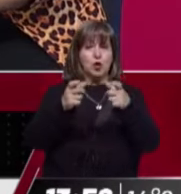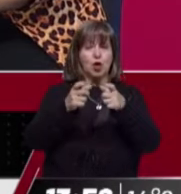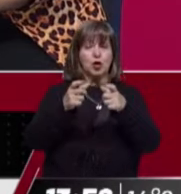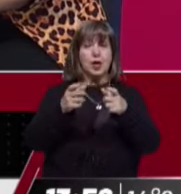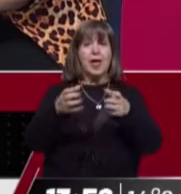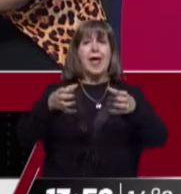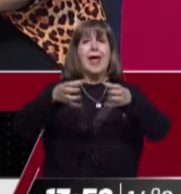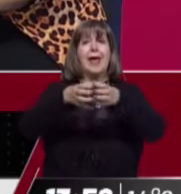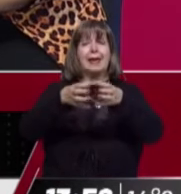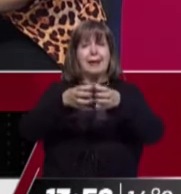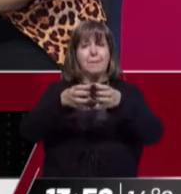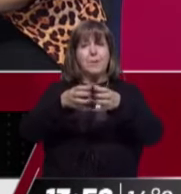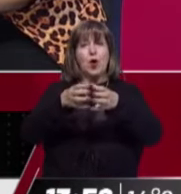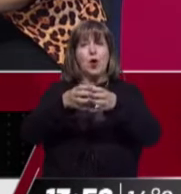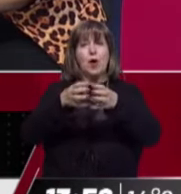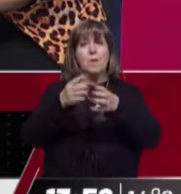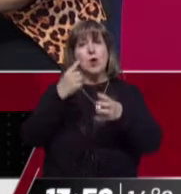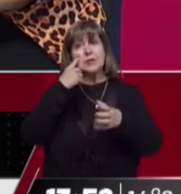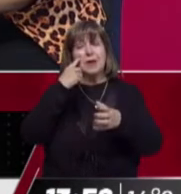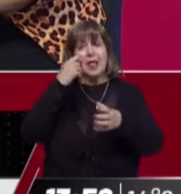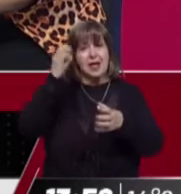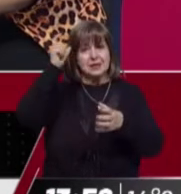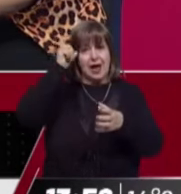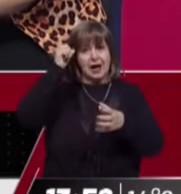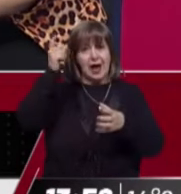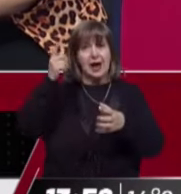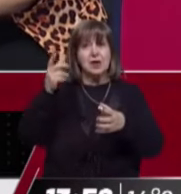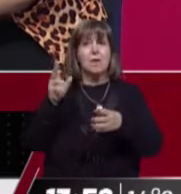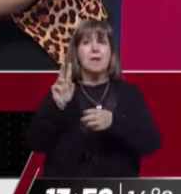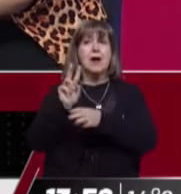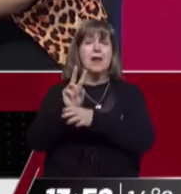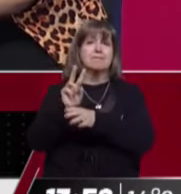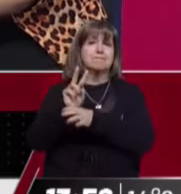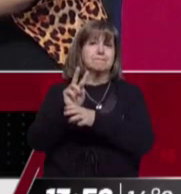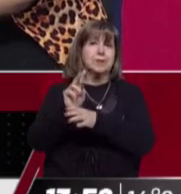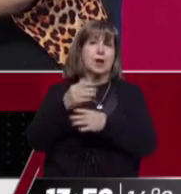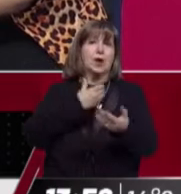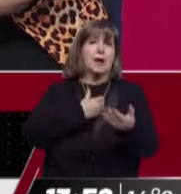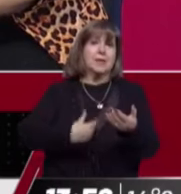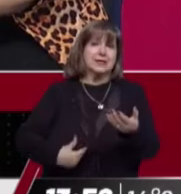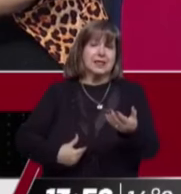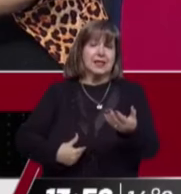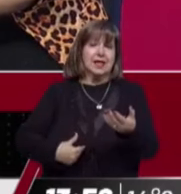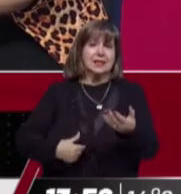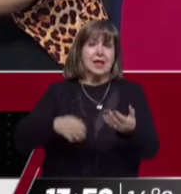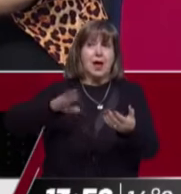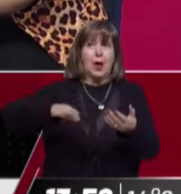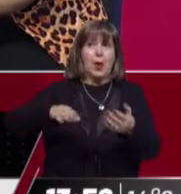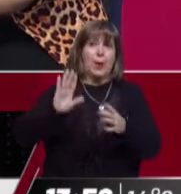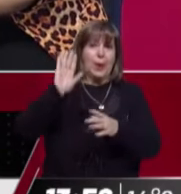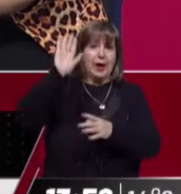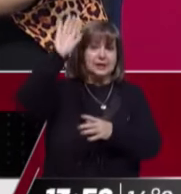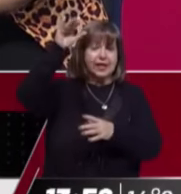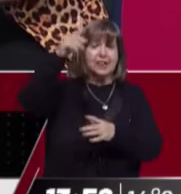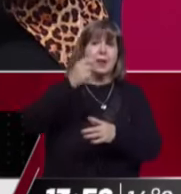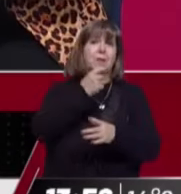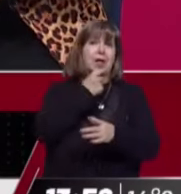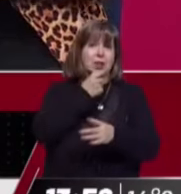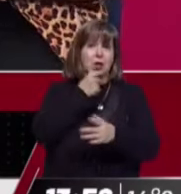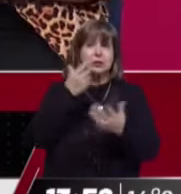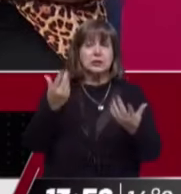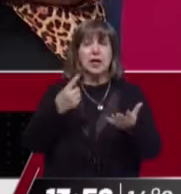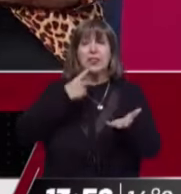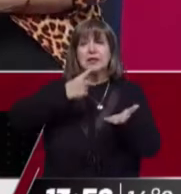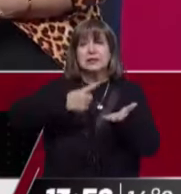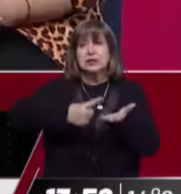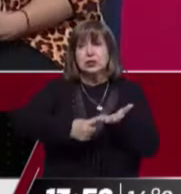equipo de la Municipalidad de San Carlos, seguramente para garantizar este tipo de detalles con el presidente de la Federación de Básquet de la provincia. Veremos cuál va a ser la